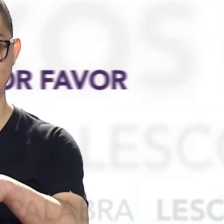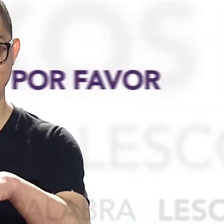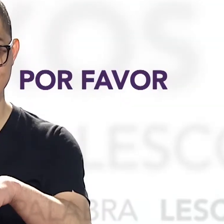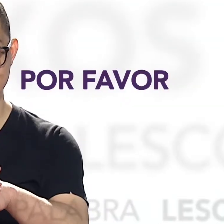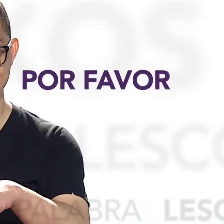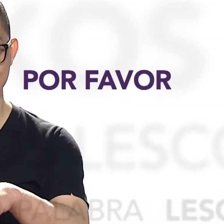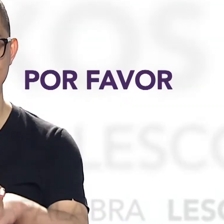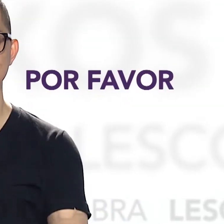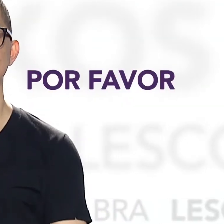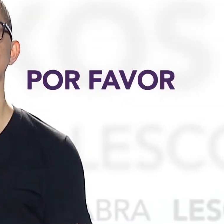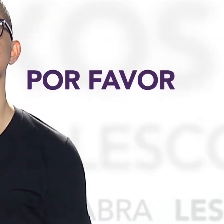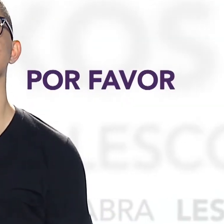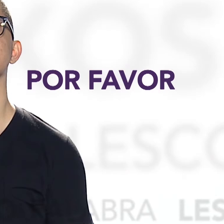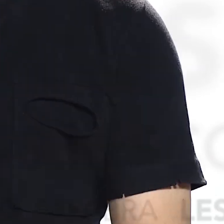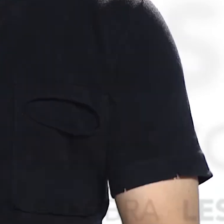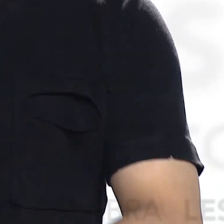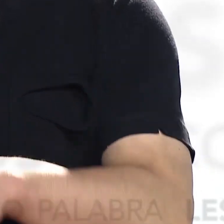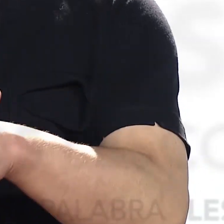Por favor.